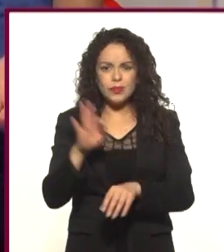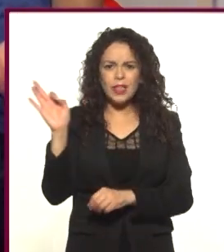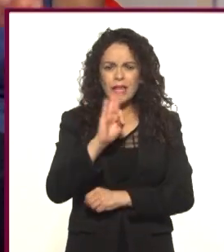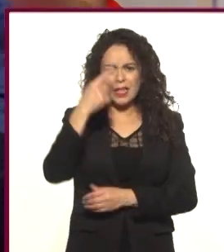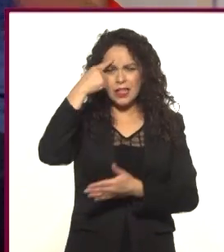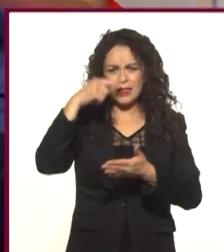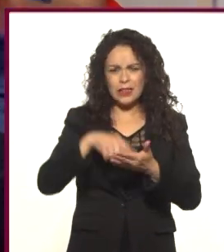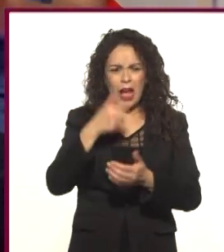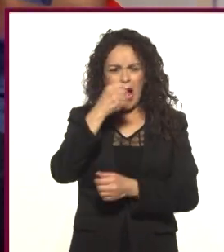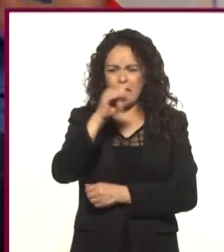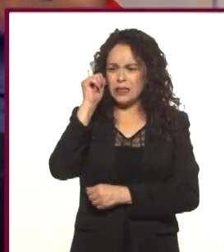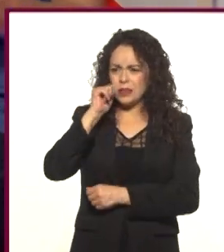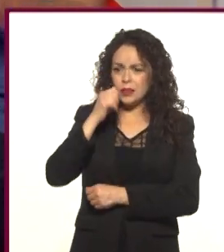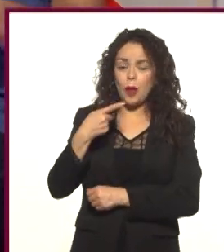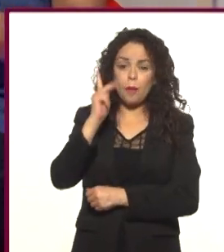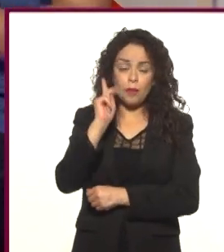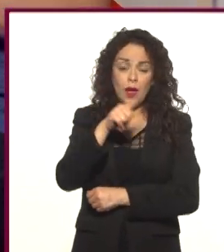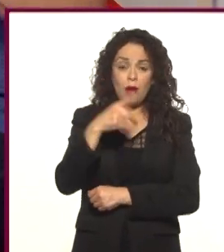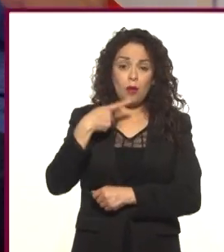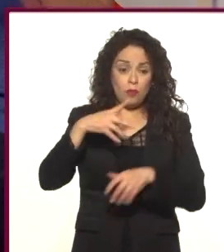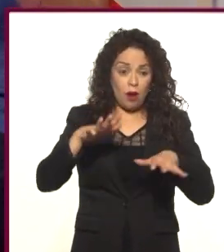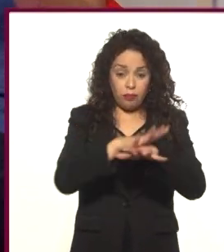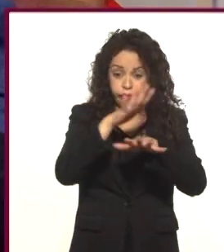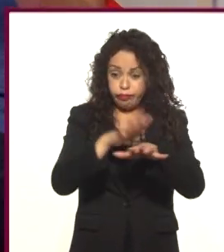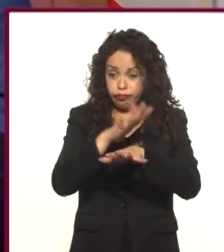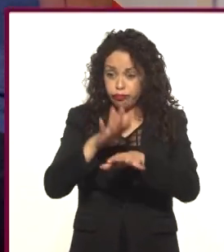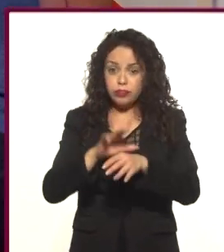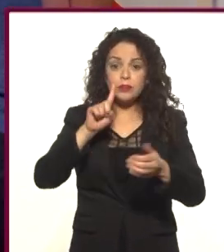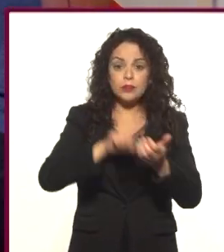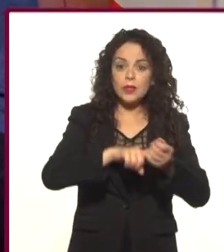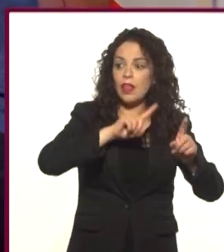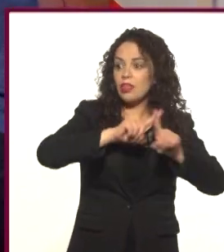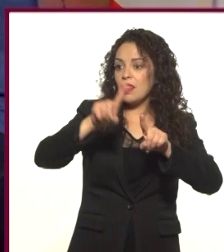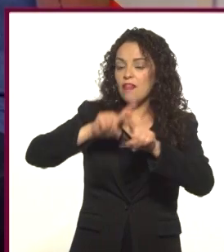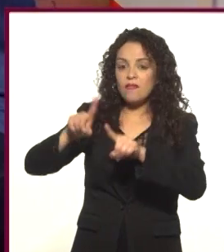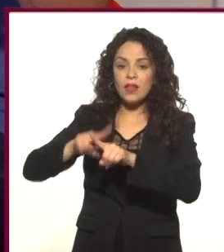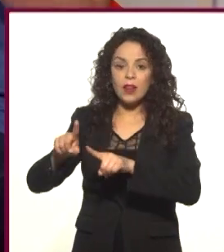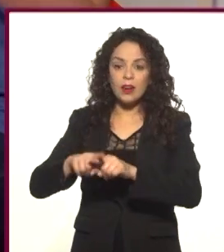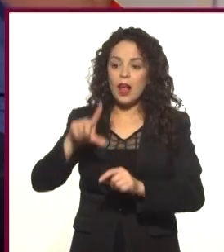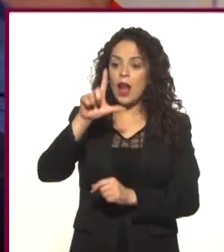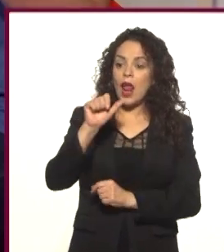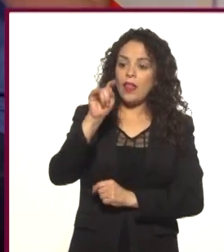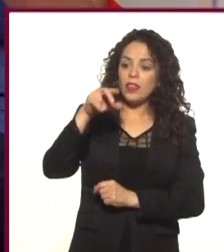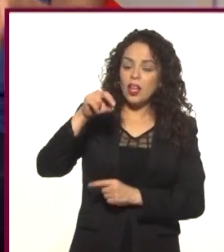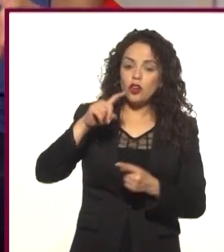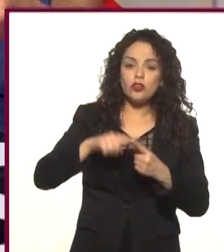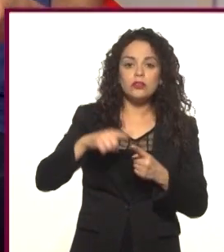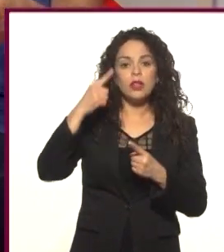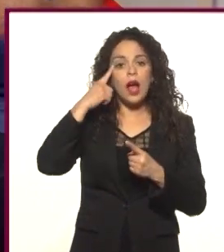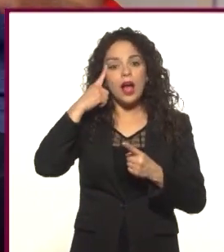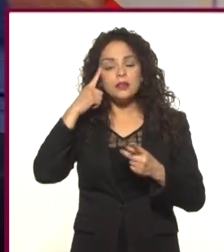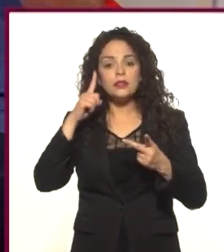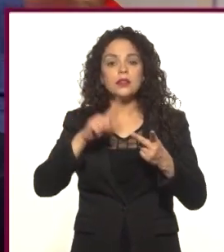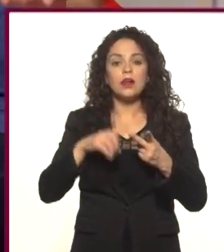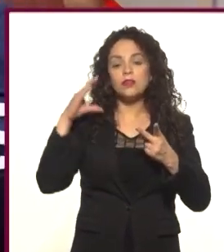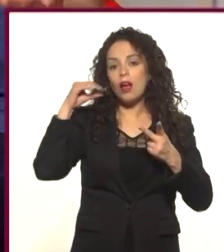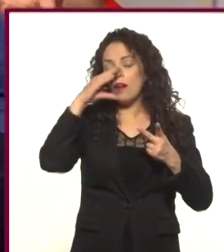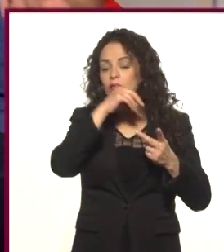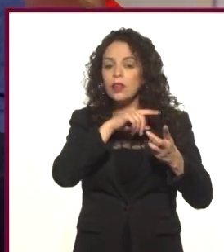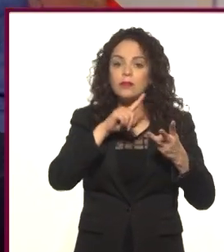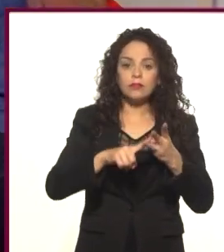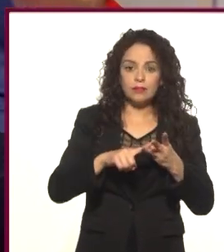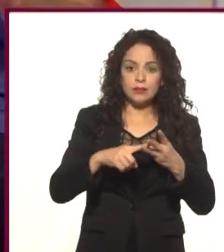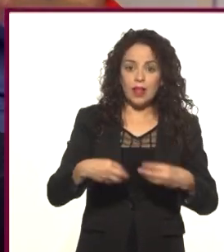rebuscado, pero los mutantes son un símil de todas esas personas diferentes, latinos, asiáticos,